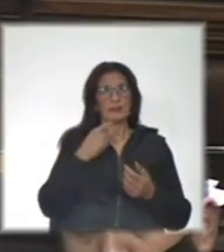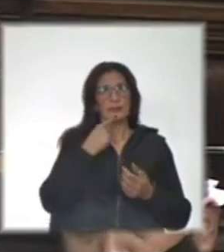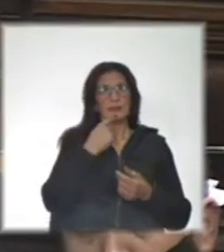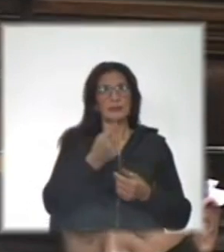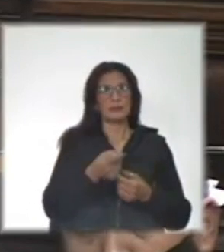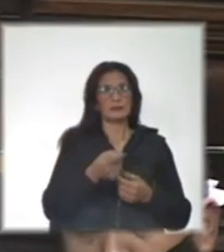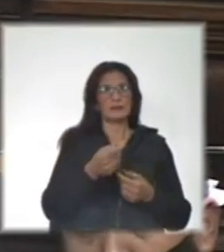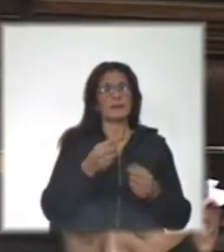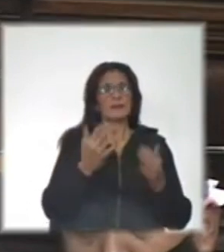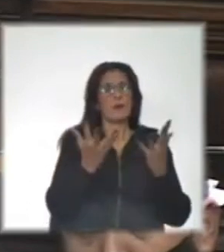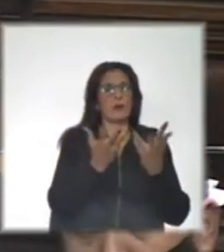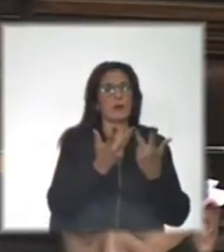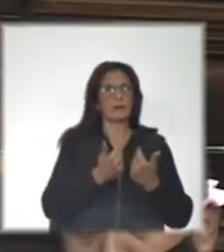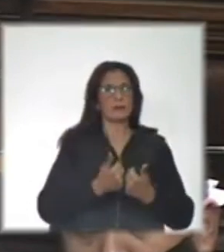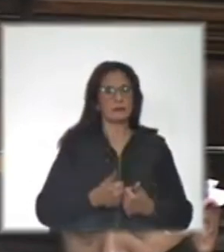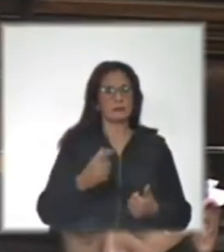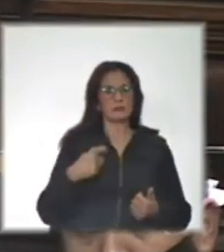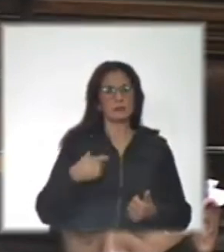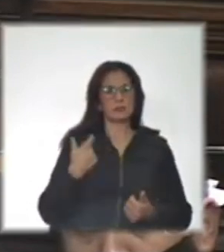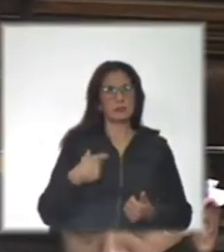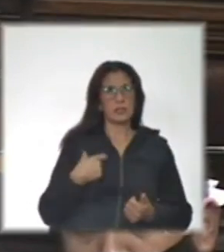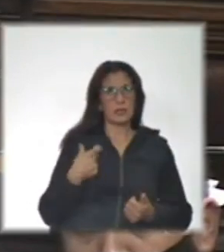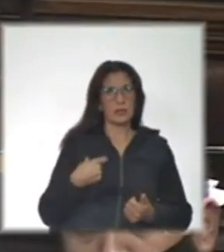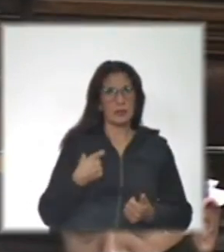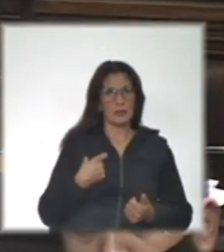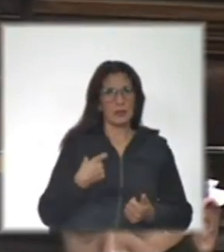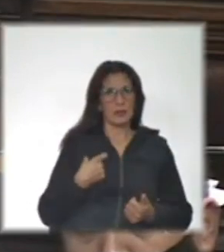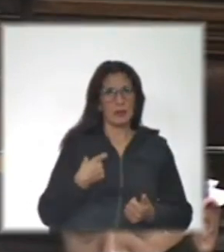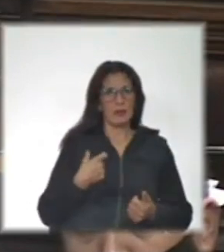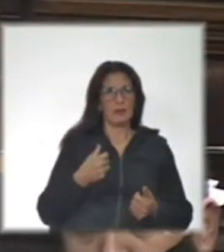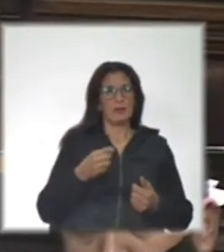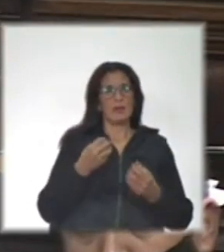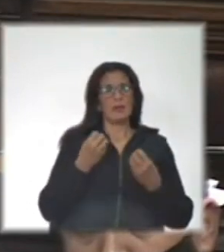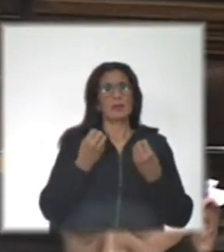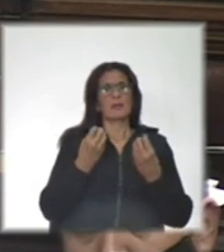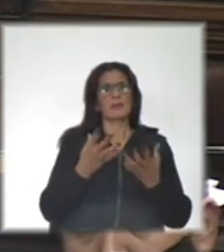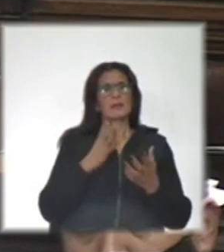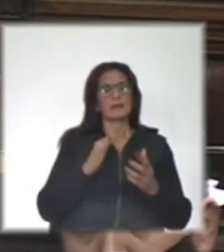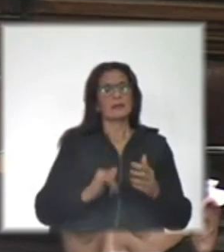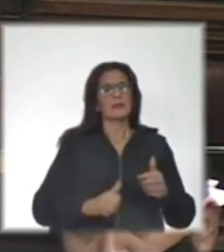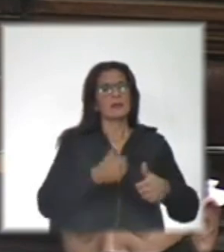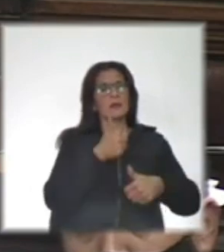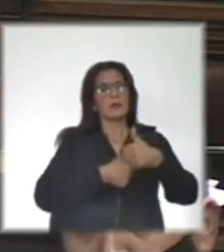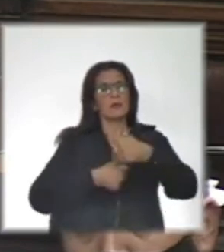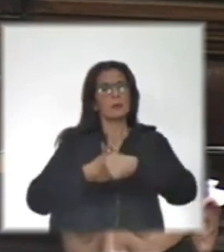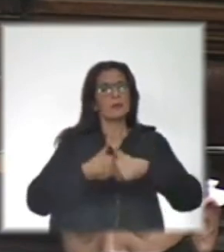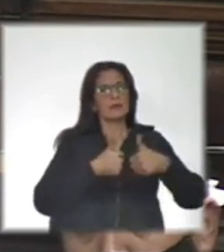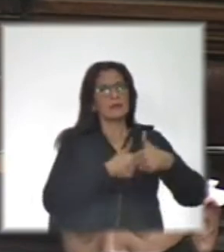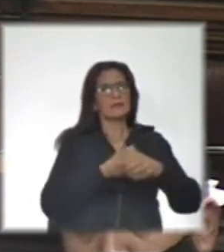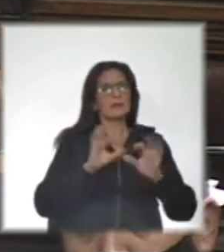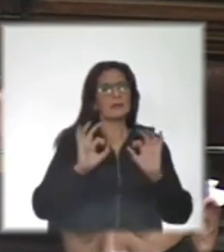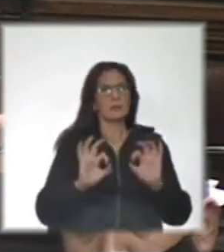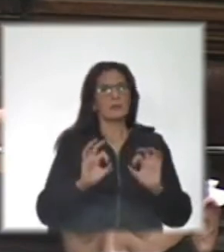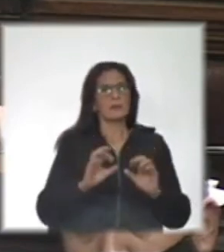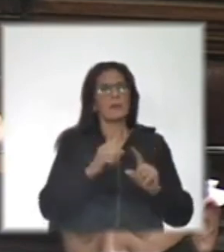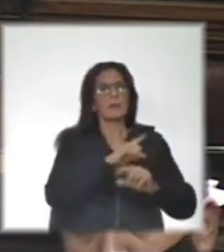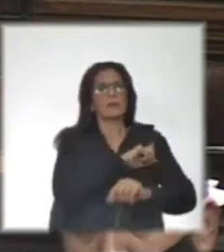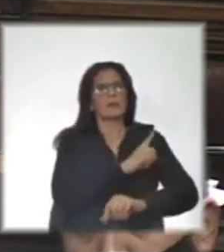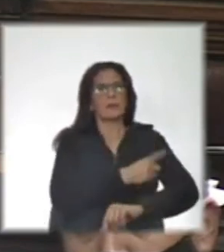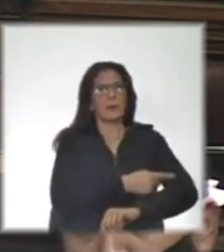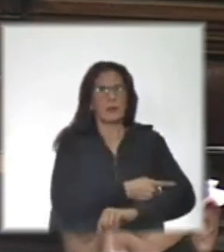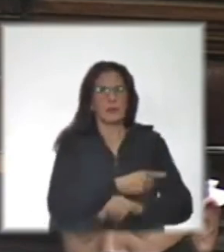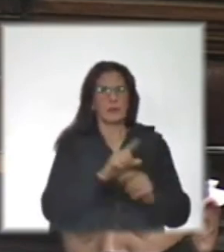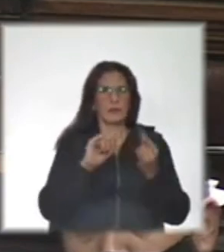de aspectos de organización social que resultan competencia exclusiva del Poder Legislativo.